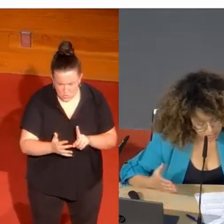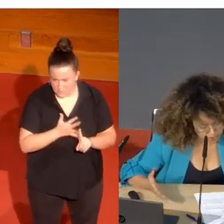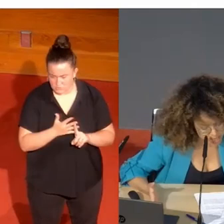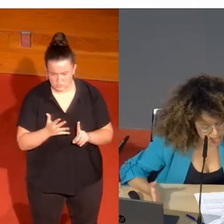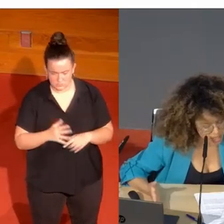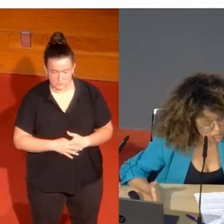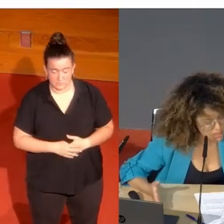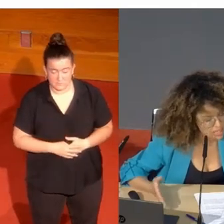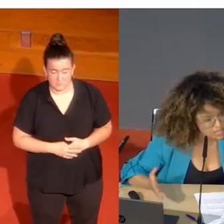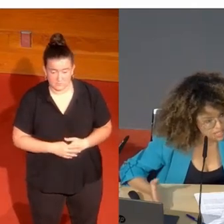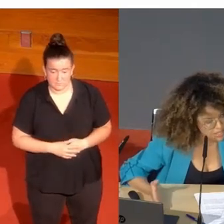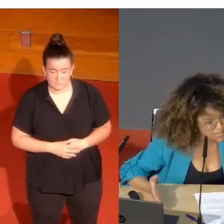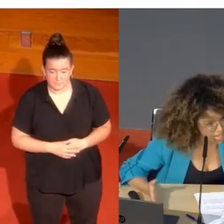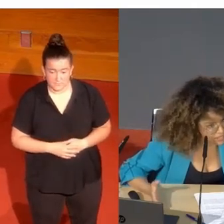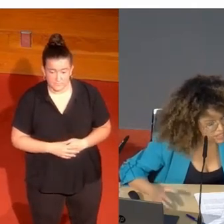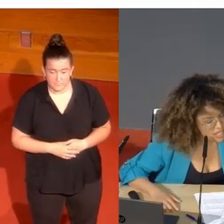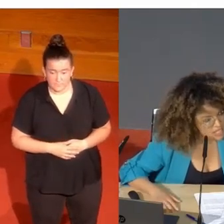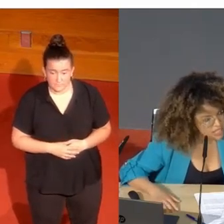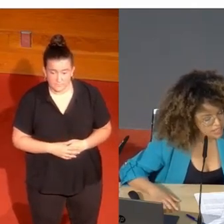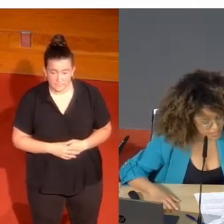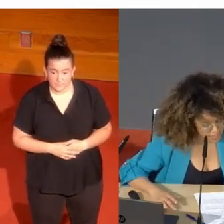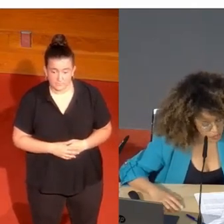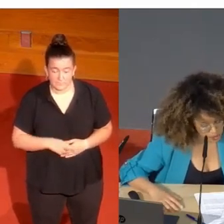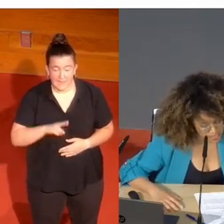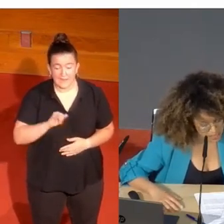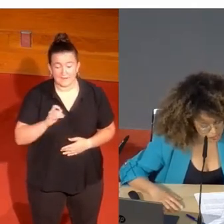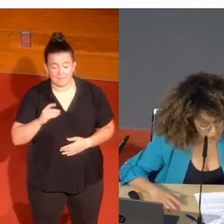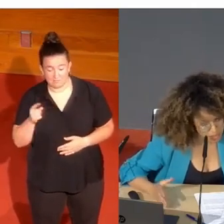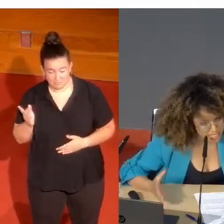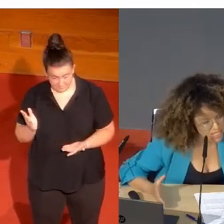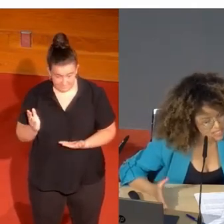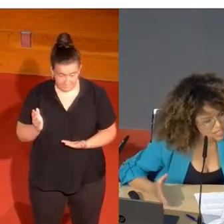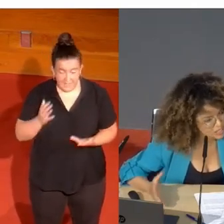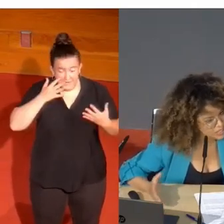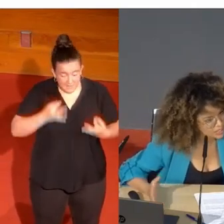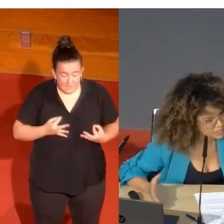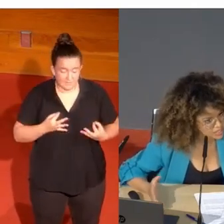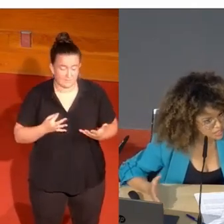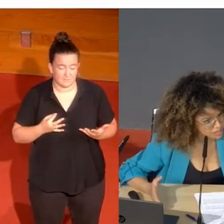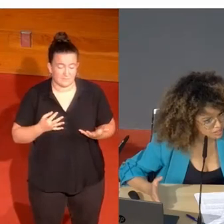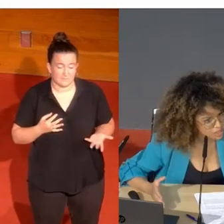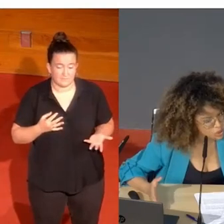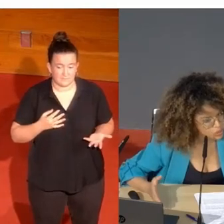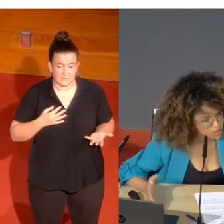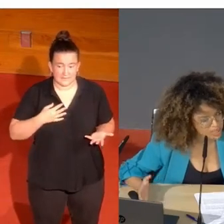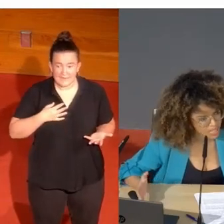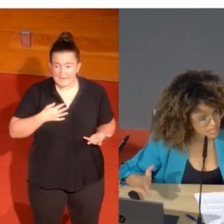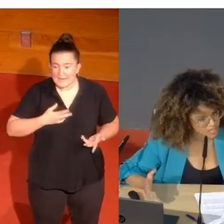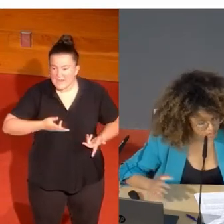y desgraciadamente eh riad sigue ando las libertades significativas